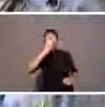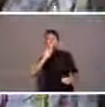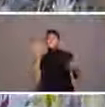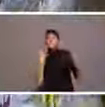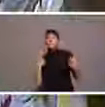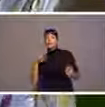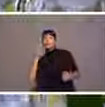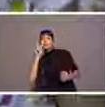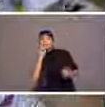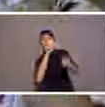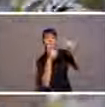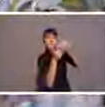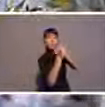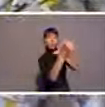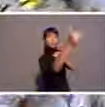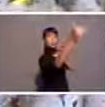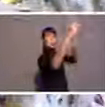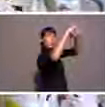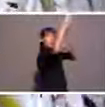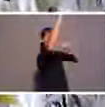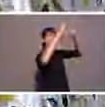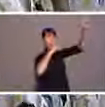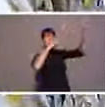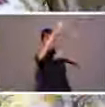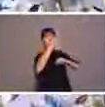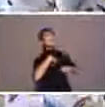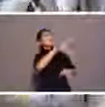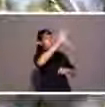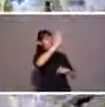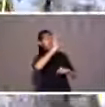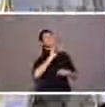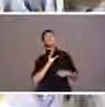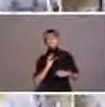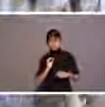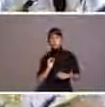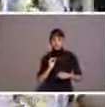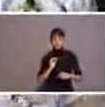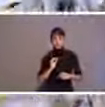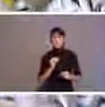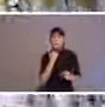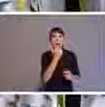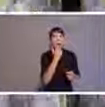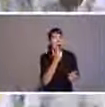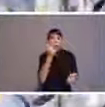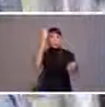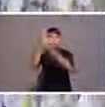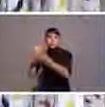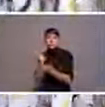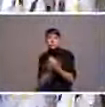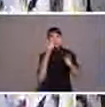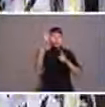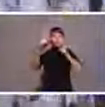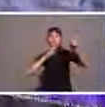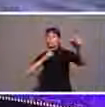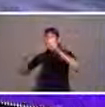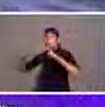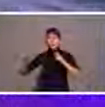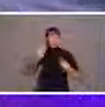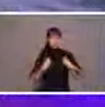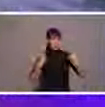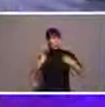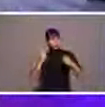interpretar tu futuro mirando hacia Orión. Cualquier señal, la salud, el trabajo